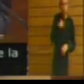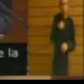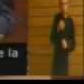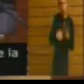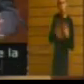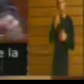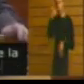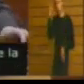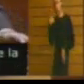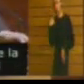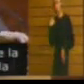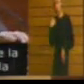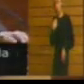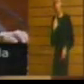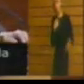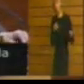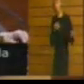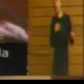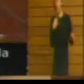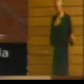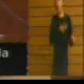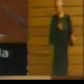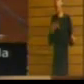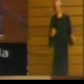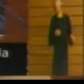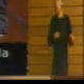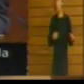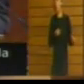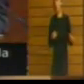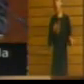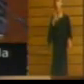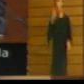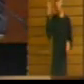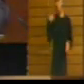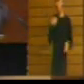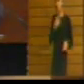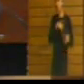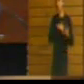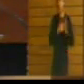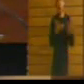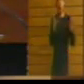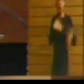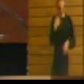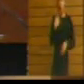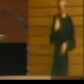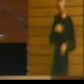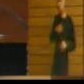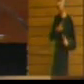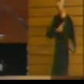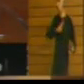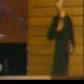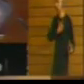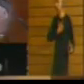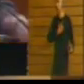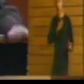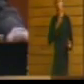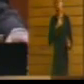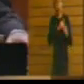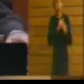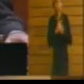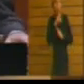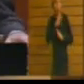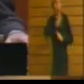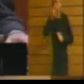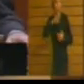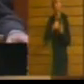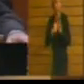año pasado. Ya nos dirán ustedes cuál es la buena y la válida, porque cuando decíamos el año pasado que no había planificación, nos decían que sí. Y ahora, sin embargo, cambian y